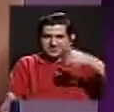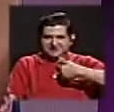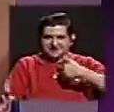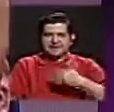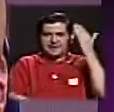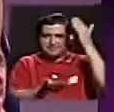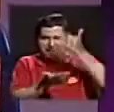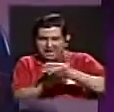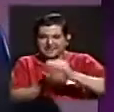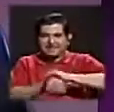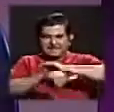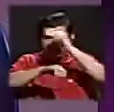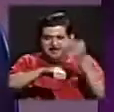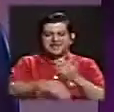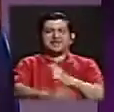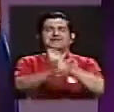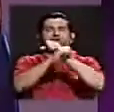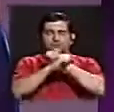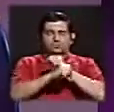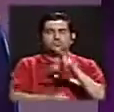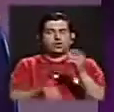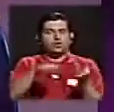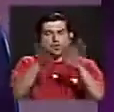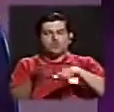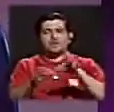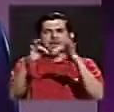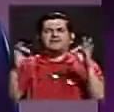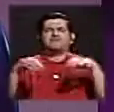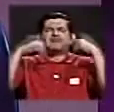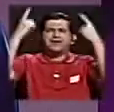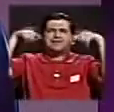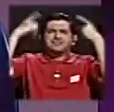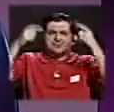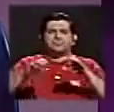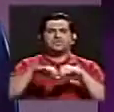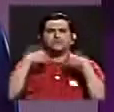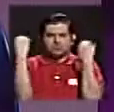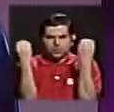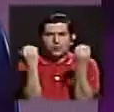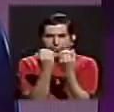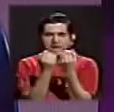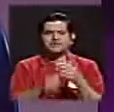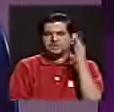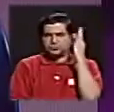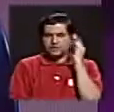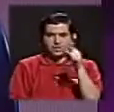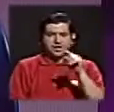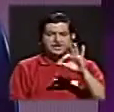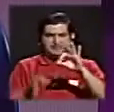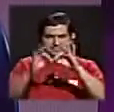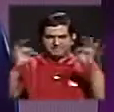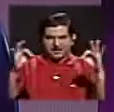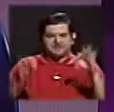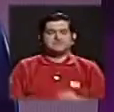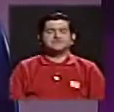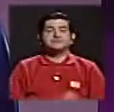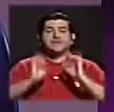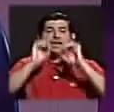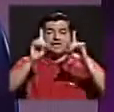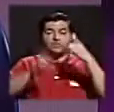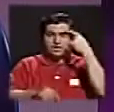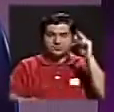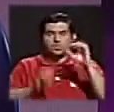una interrupción del embarazo seguro, para no morir. Y hay un lema muy famoso, ¿verdad?, de las organizaciones de mujeres en ese sentido, ¿verdad?, que dice